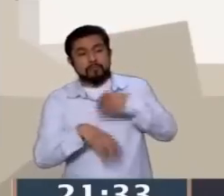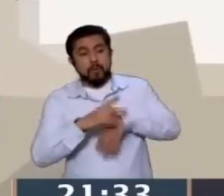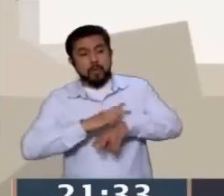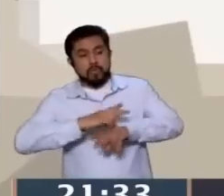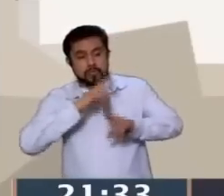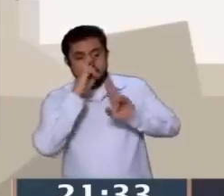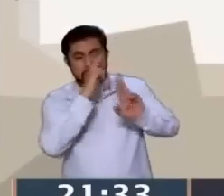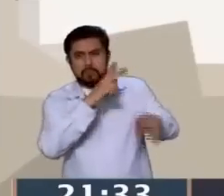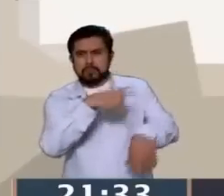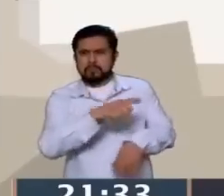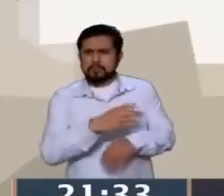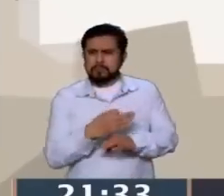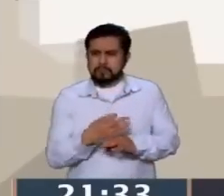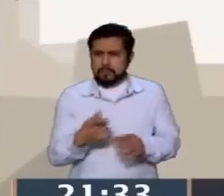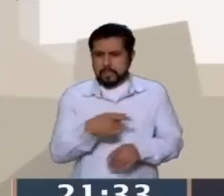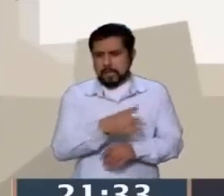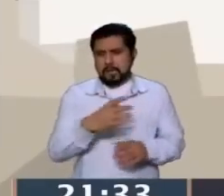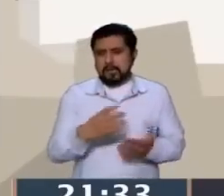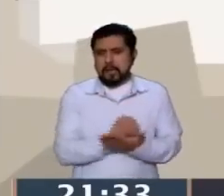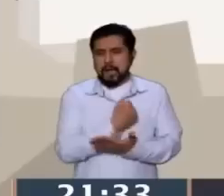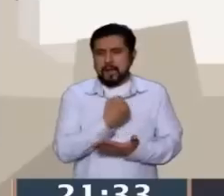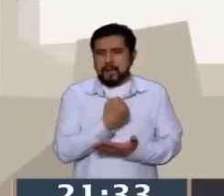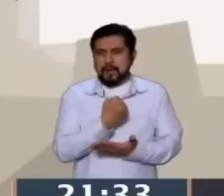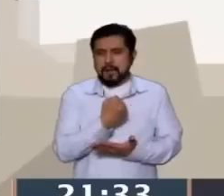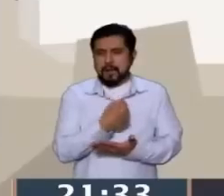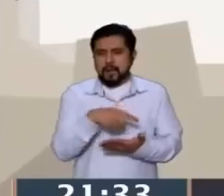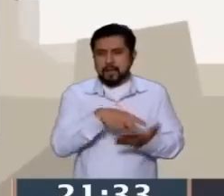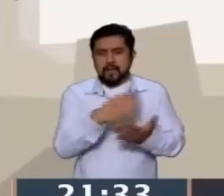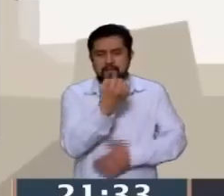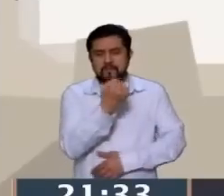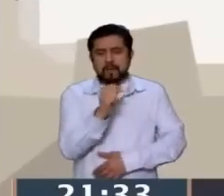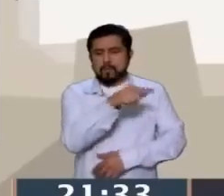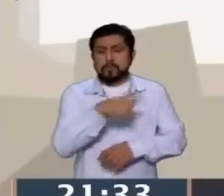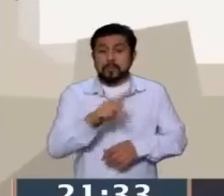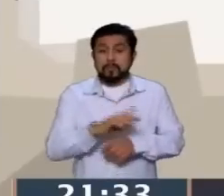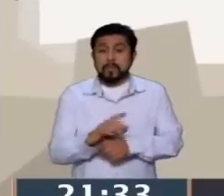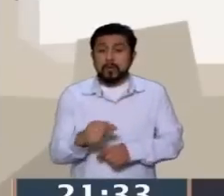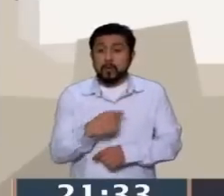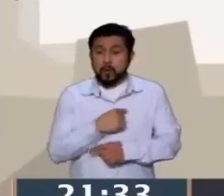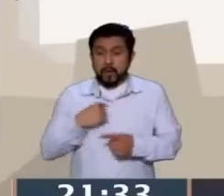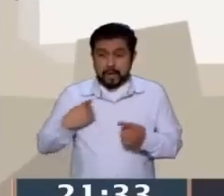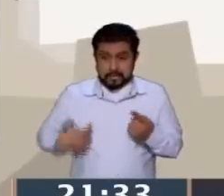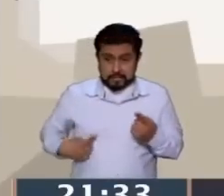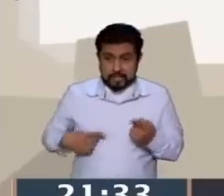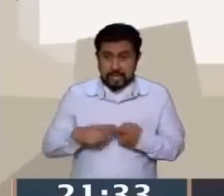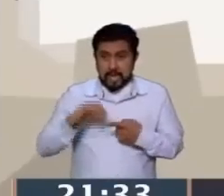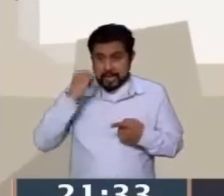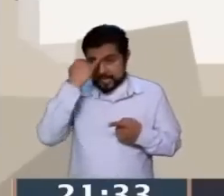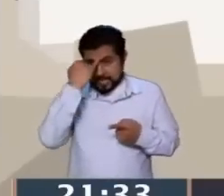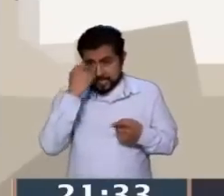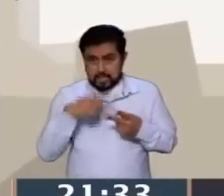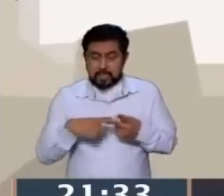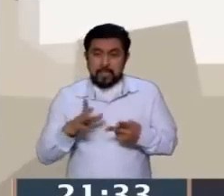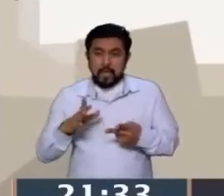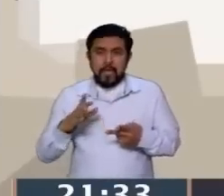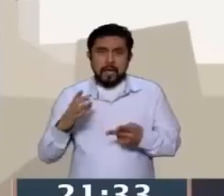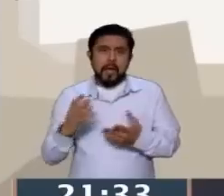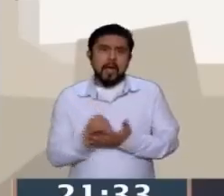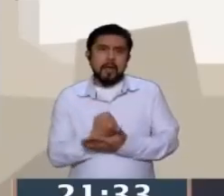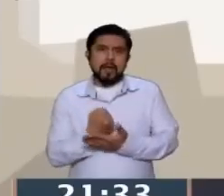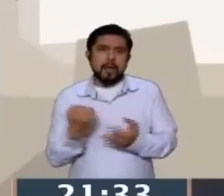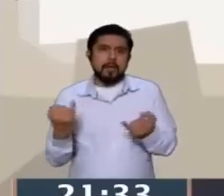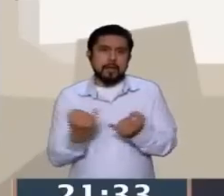comediante no habría logrado Entonces otro gran ganador y los otros por default India y China ya han conseguido cualquier cantidad de petróleo de gas